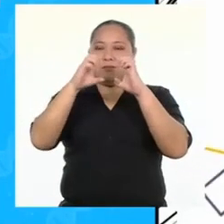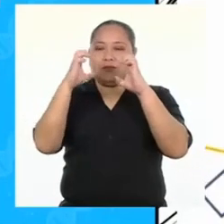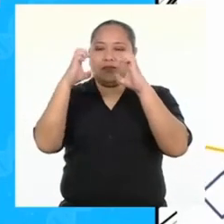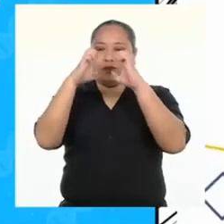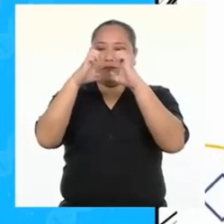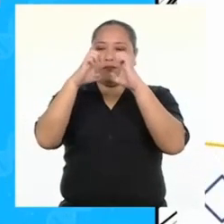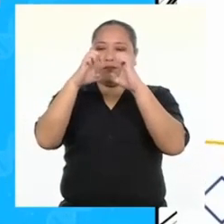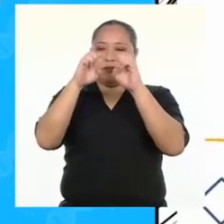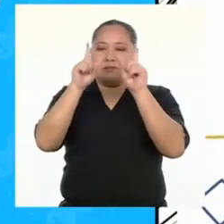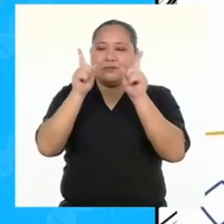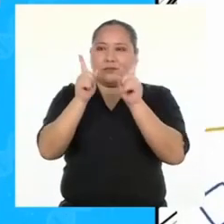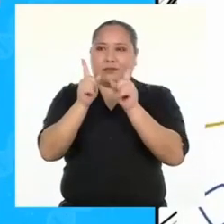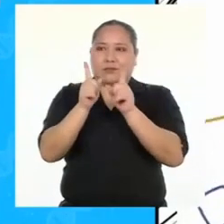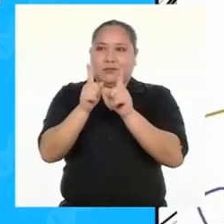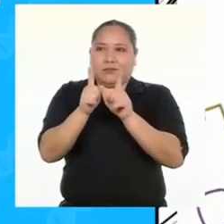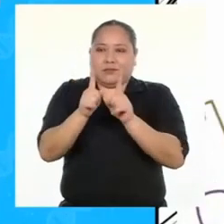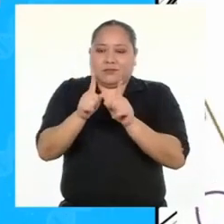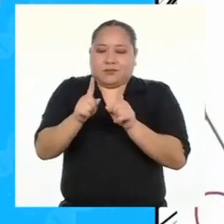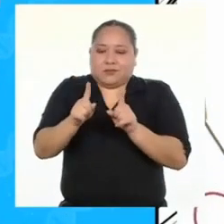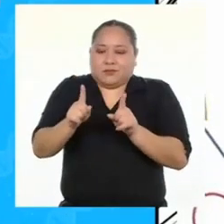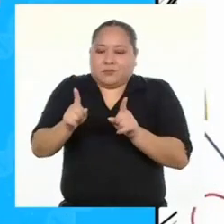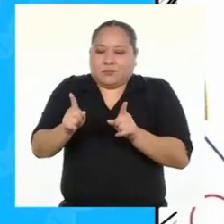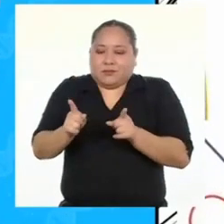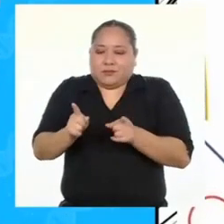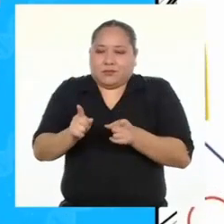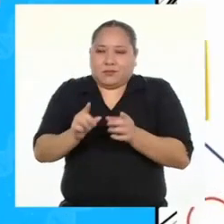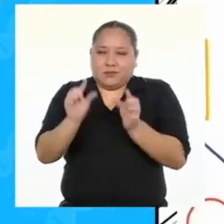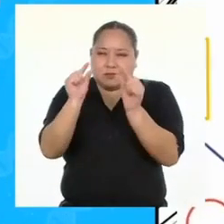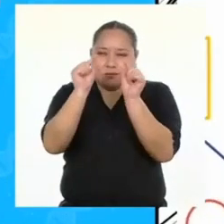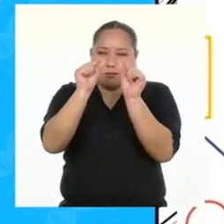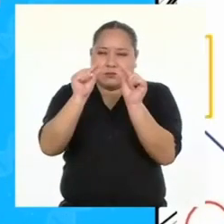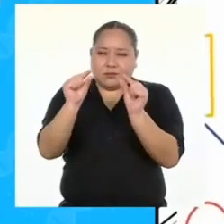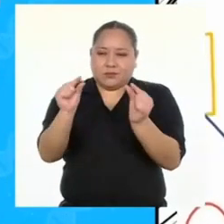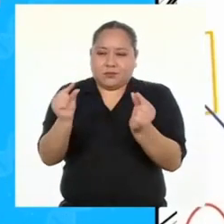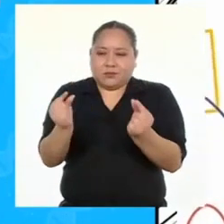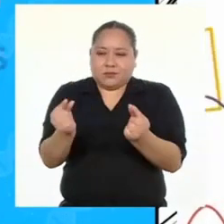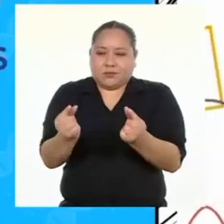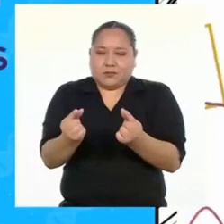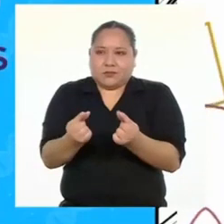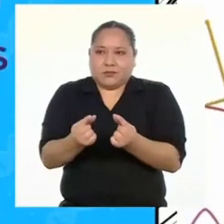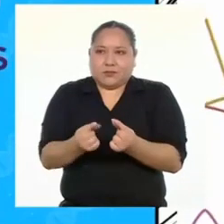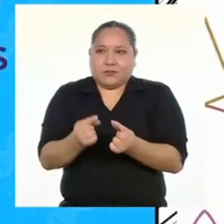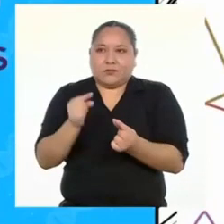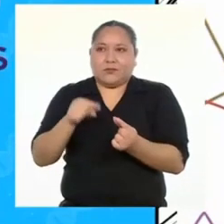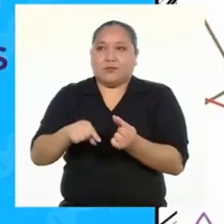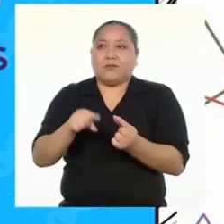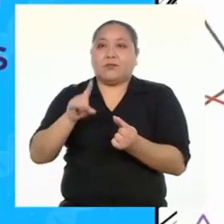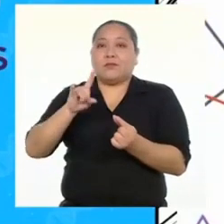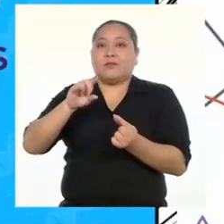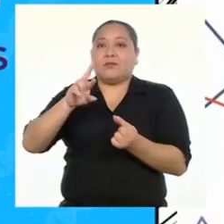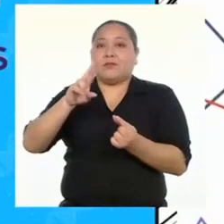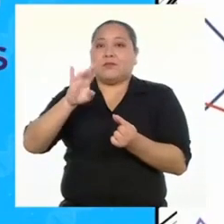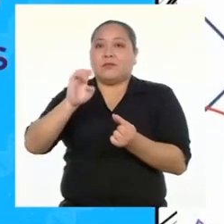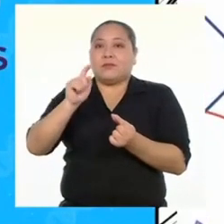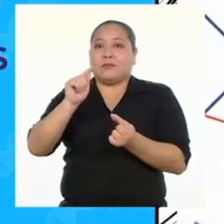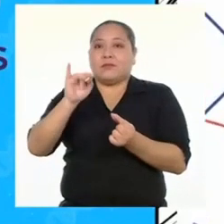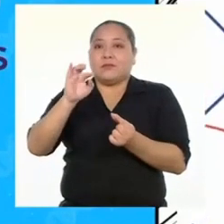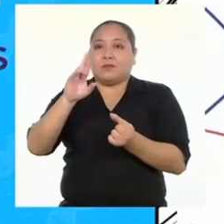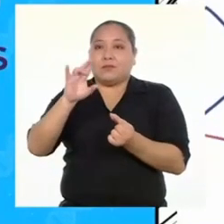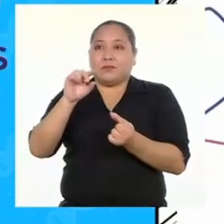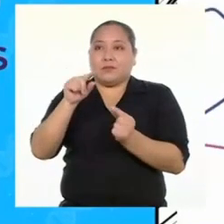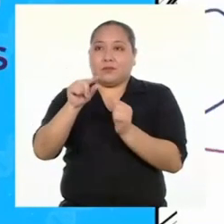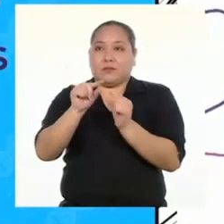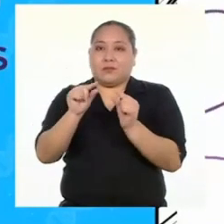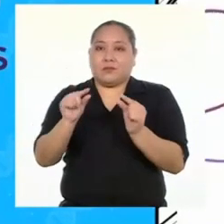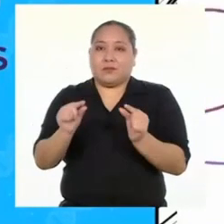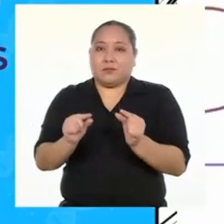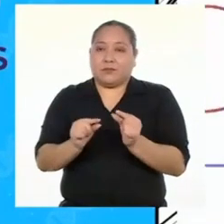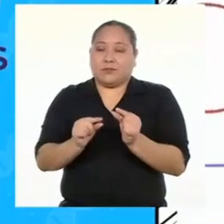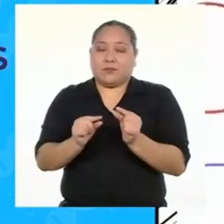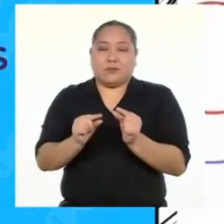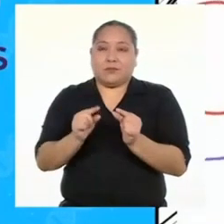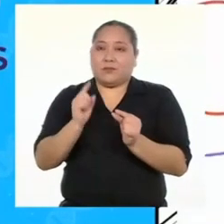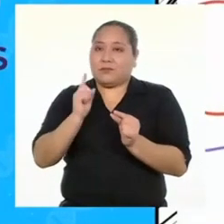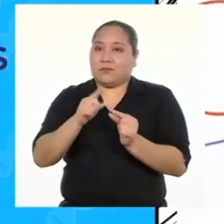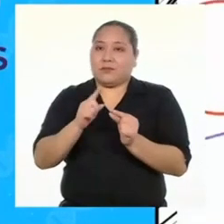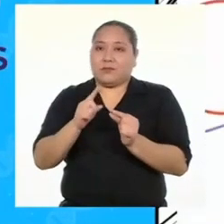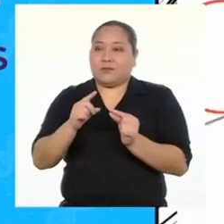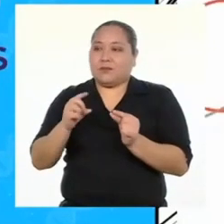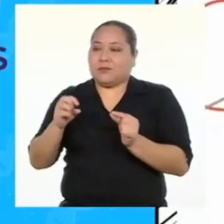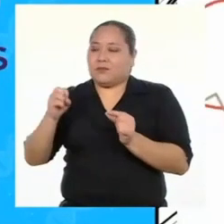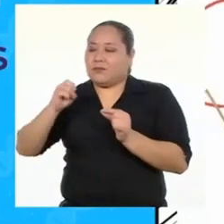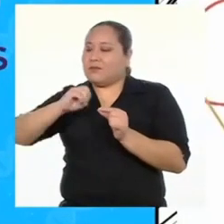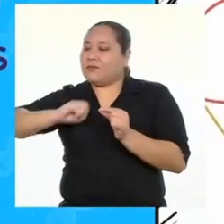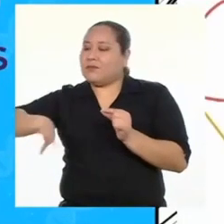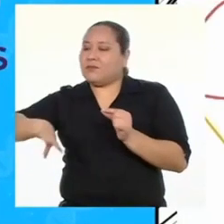ellos conectado a dos finas estructuras tubulares, los uréteres, que esta vez no desembocan en